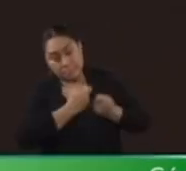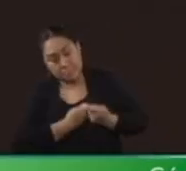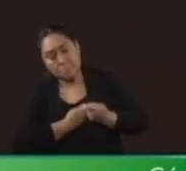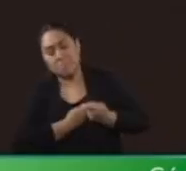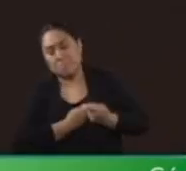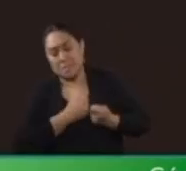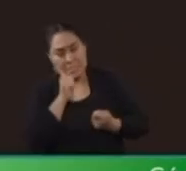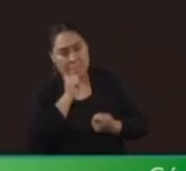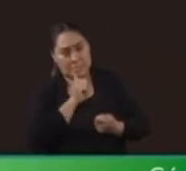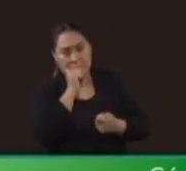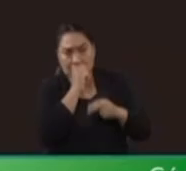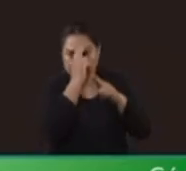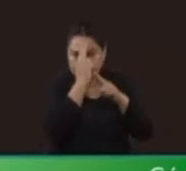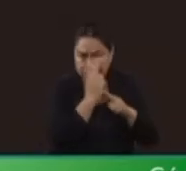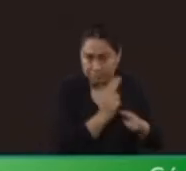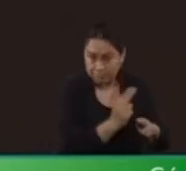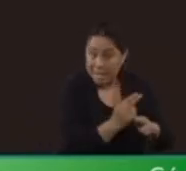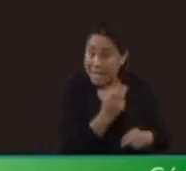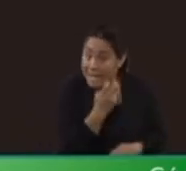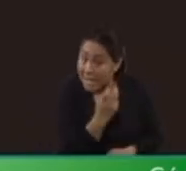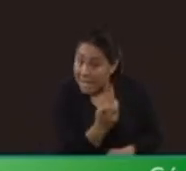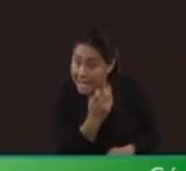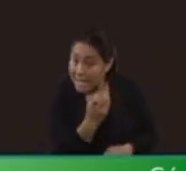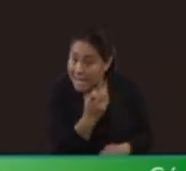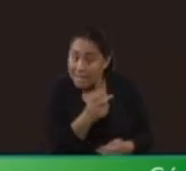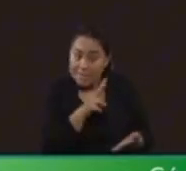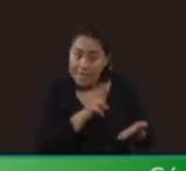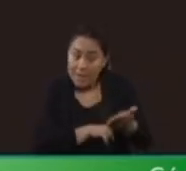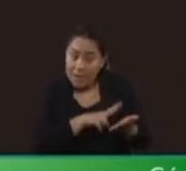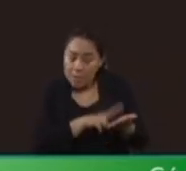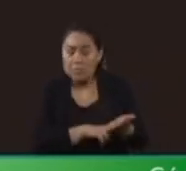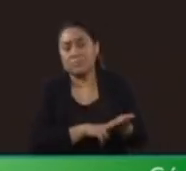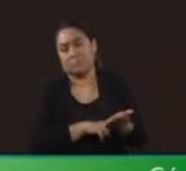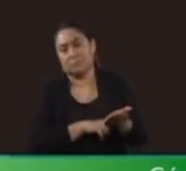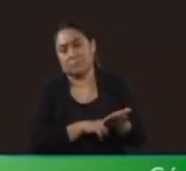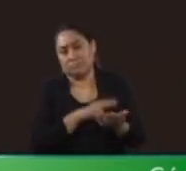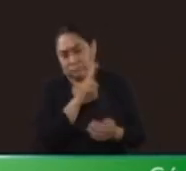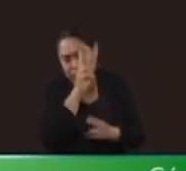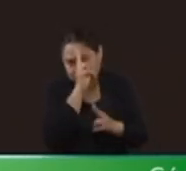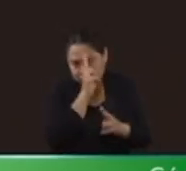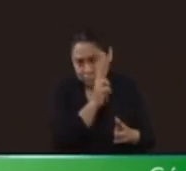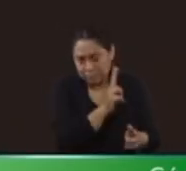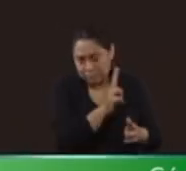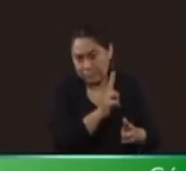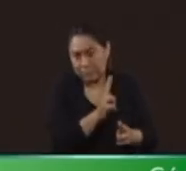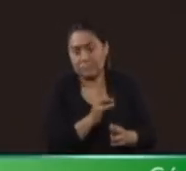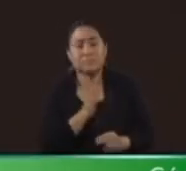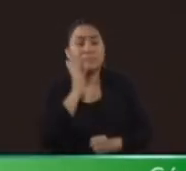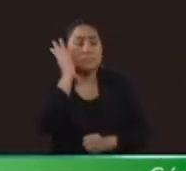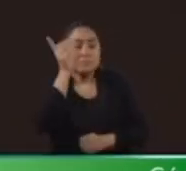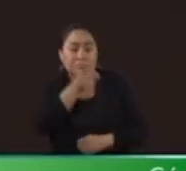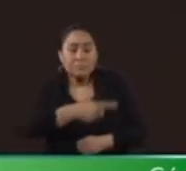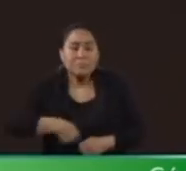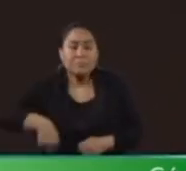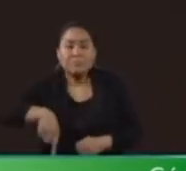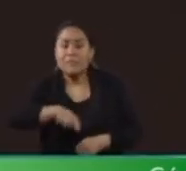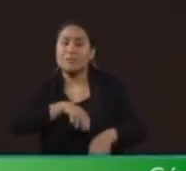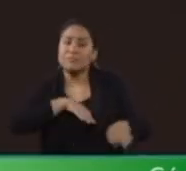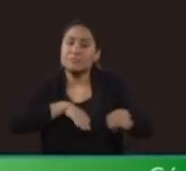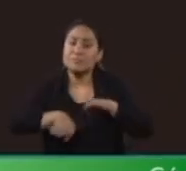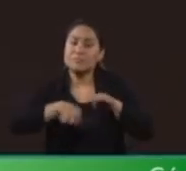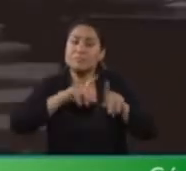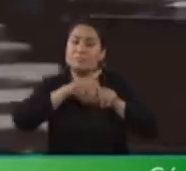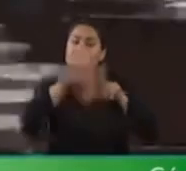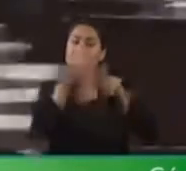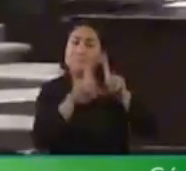honremos esos principios y esa historia construyendo el México del futuro es cuanto